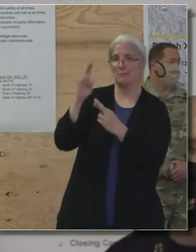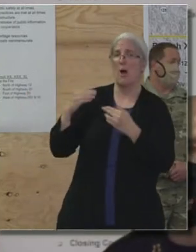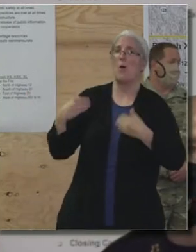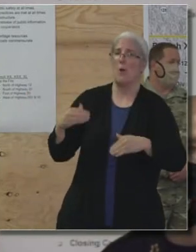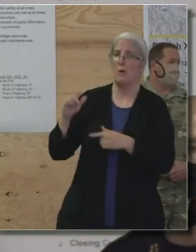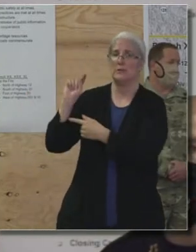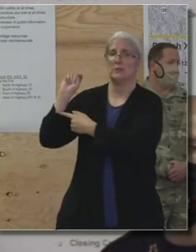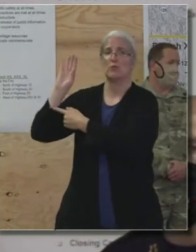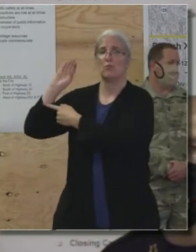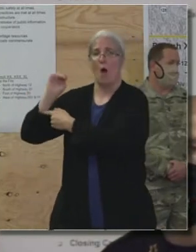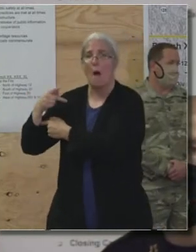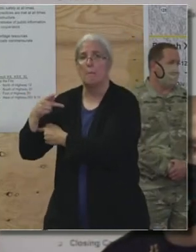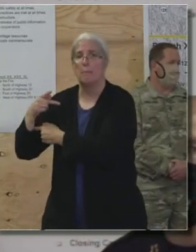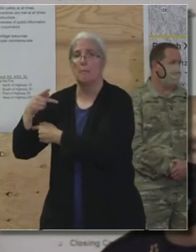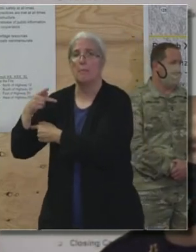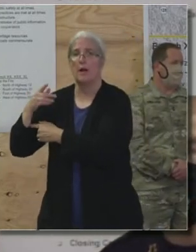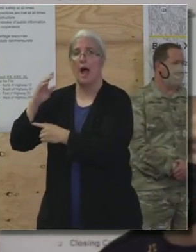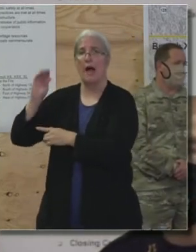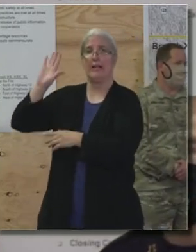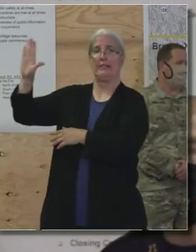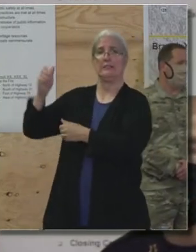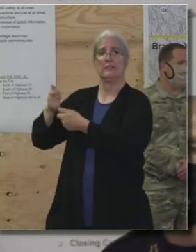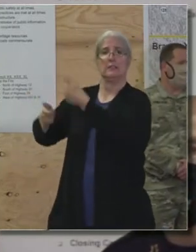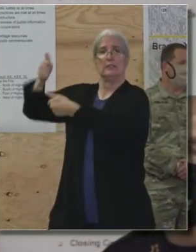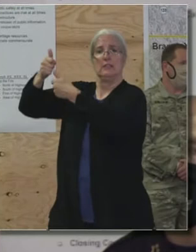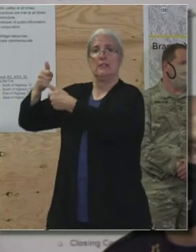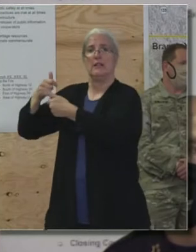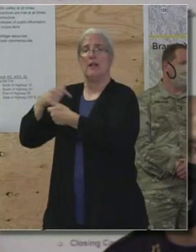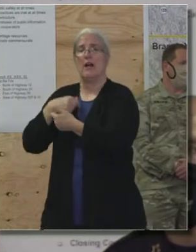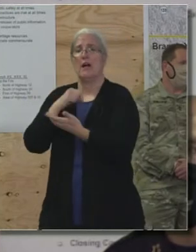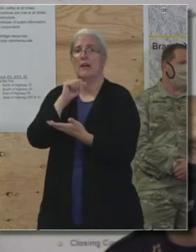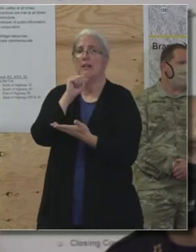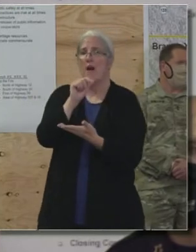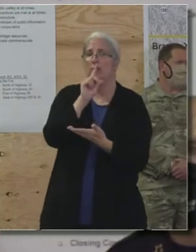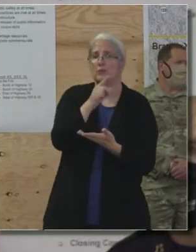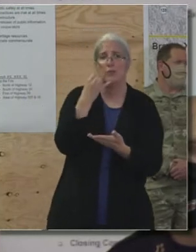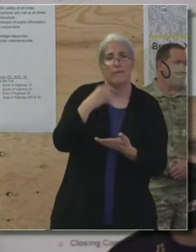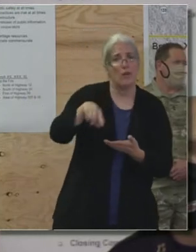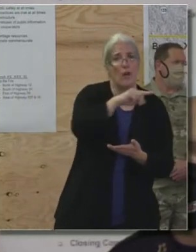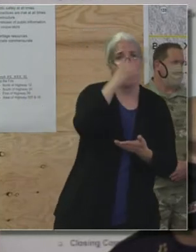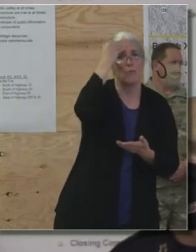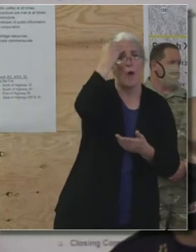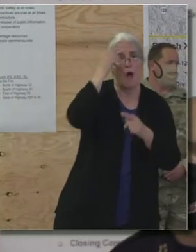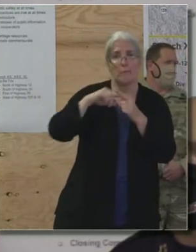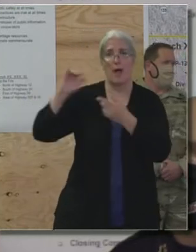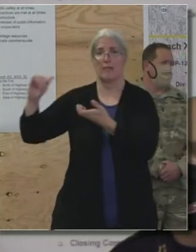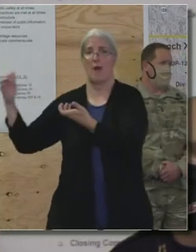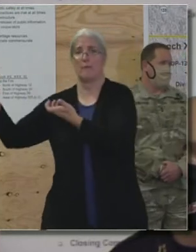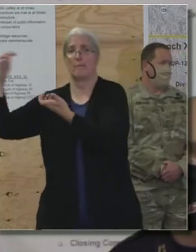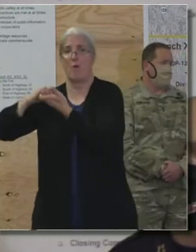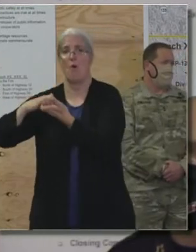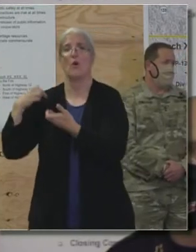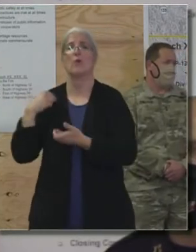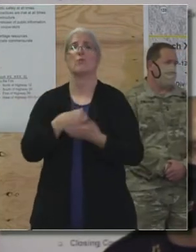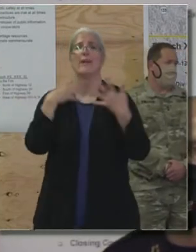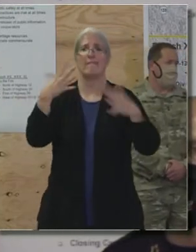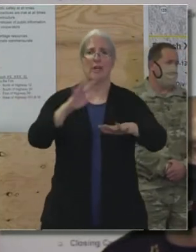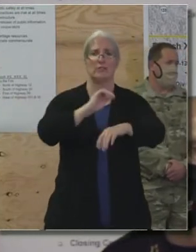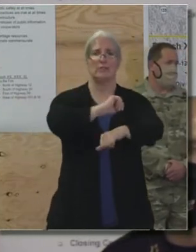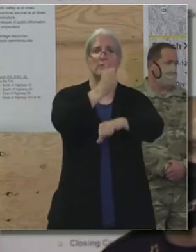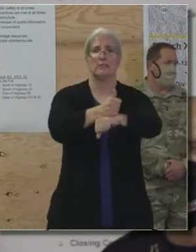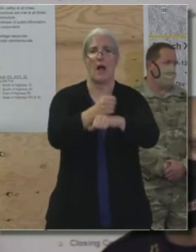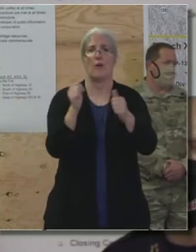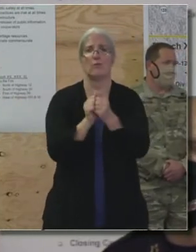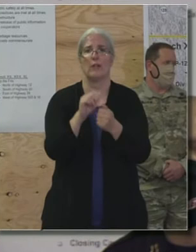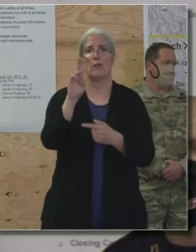administración de tomar a crédito de ellos el personal es informado de la sociedad que formamos con el servicio forestal para